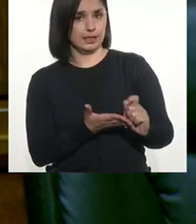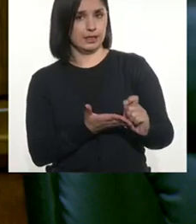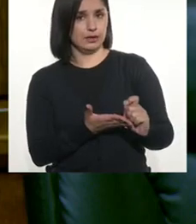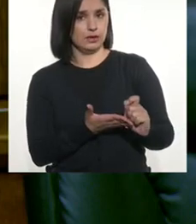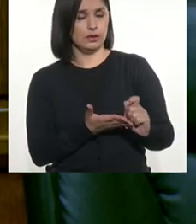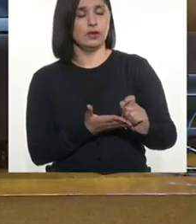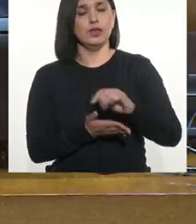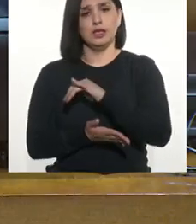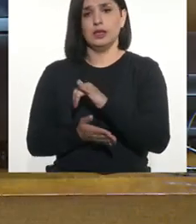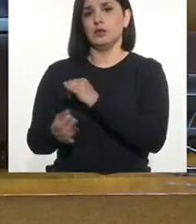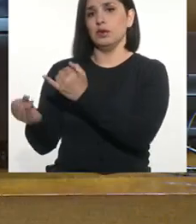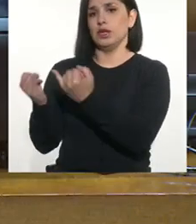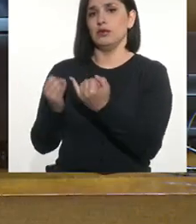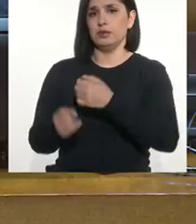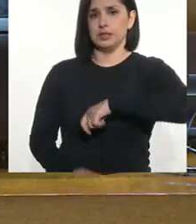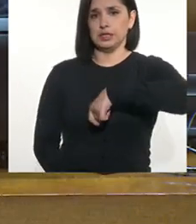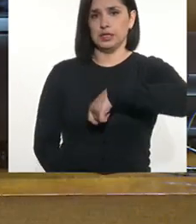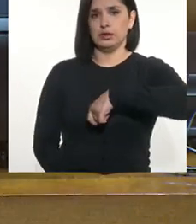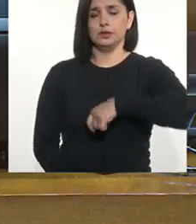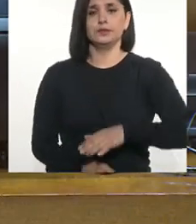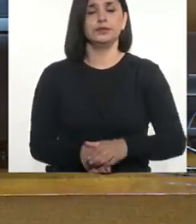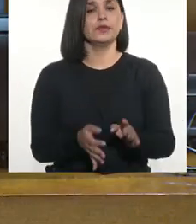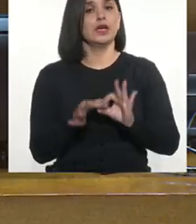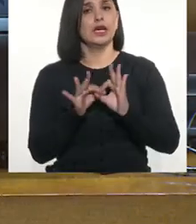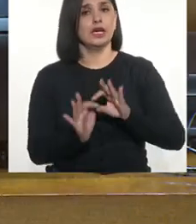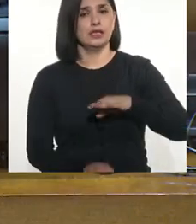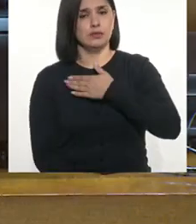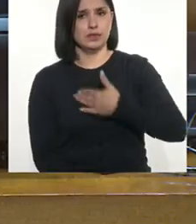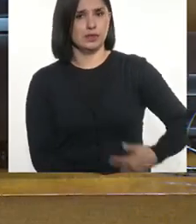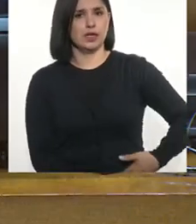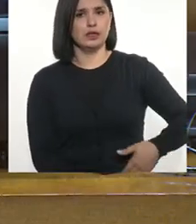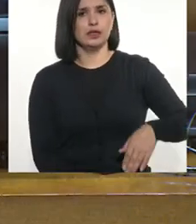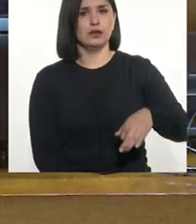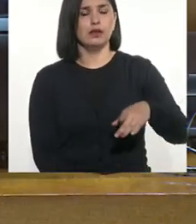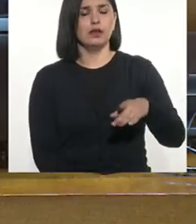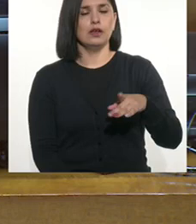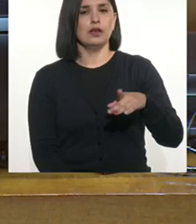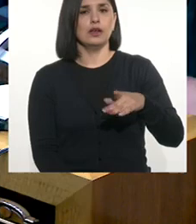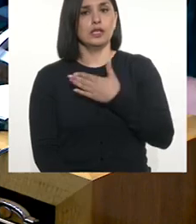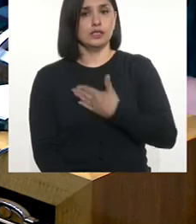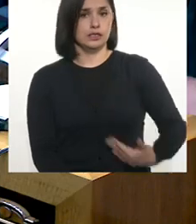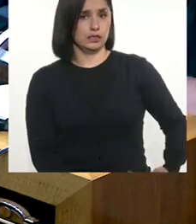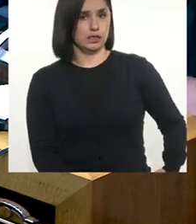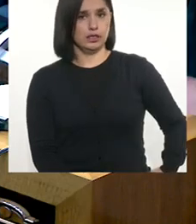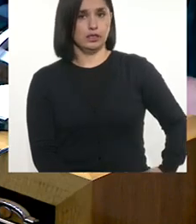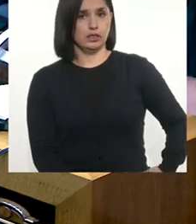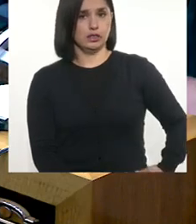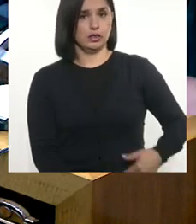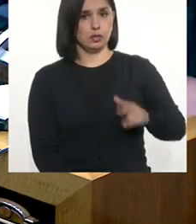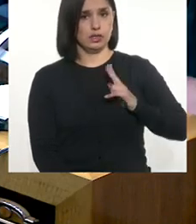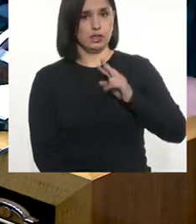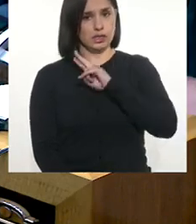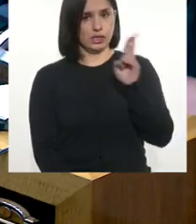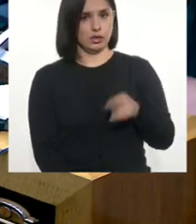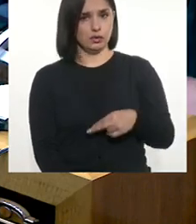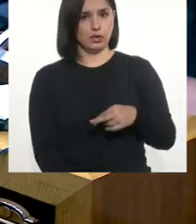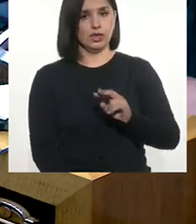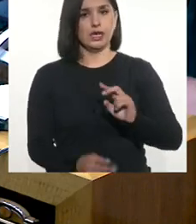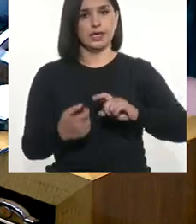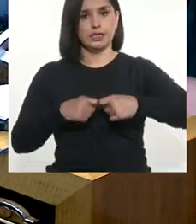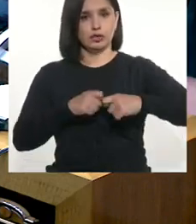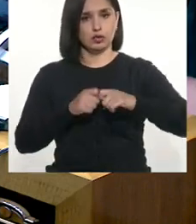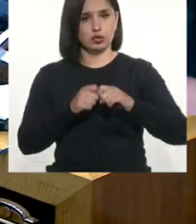el senador víctor pérez sociedad apreciación presidente el señor presidente pone en discusión en general el proyecto de ley